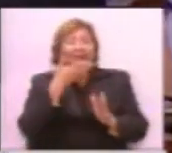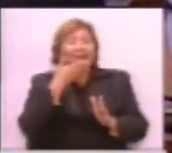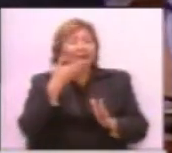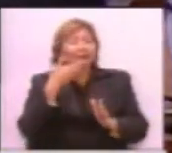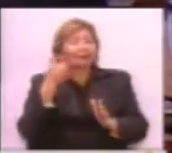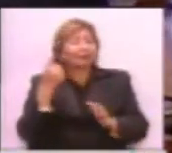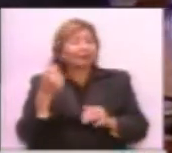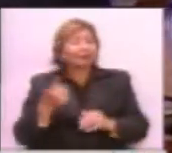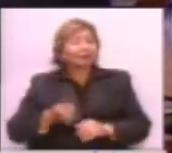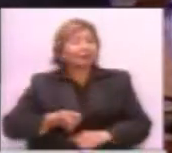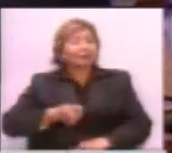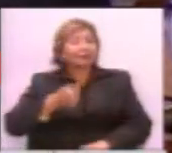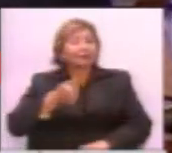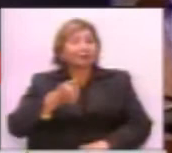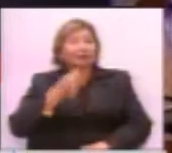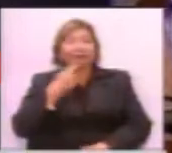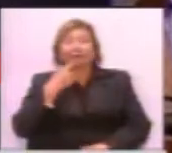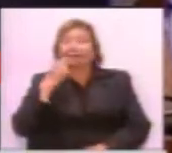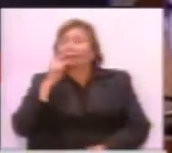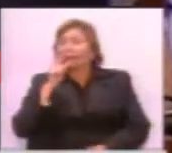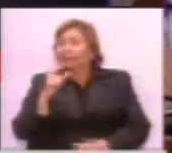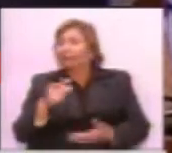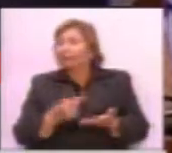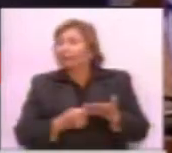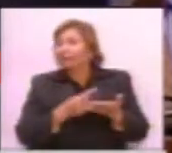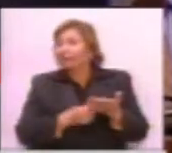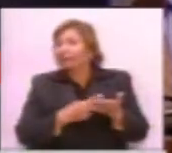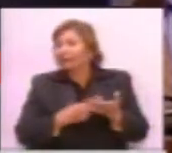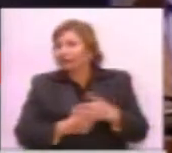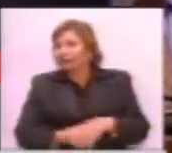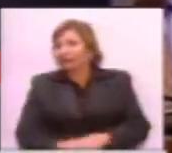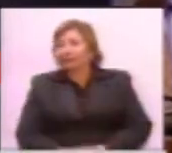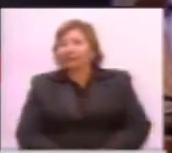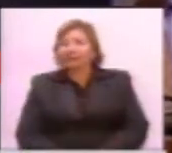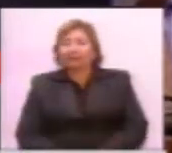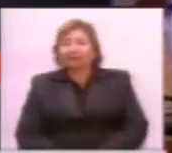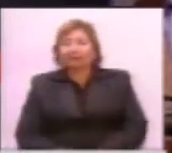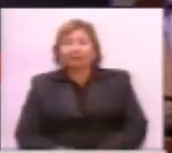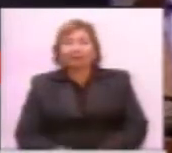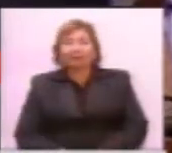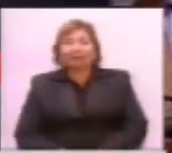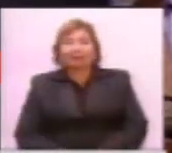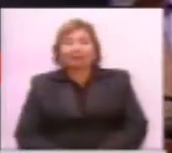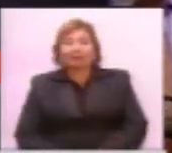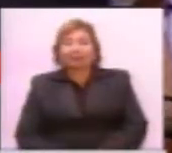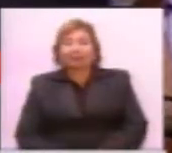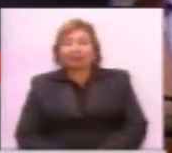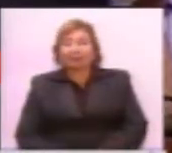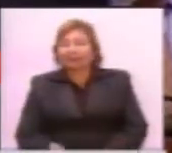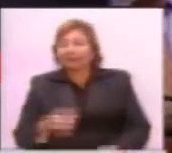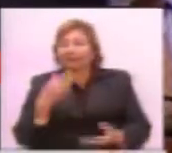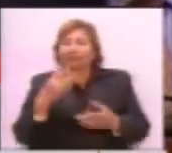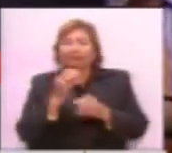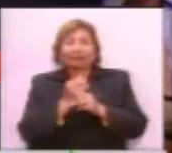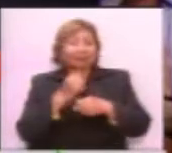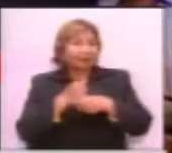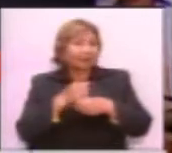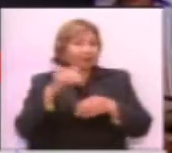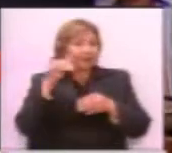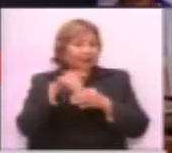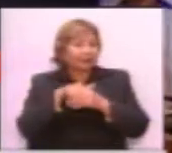mejores autoridades. Eso estamos discutiendo. Y creo que cuando se hace una reforma